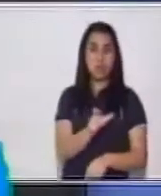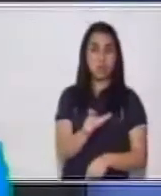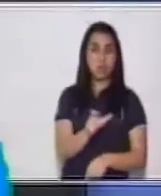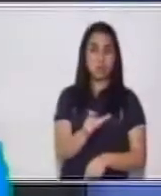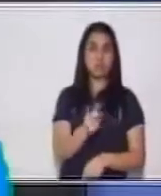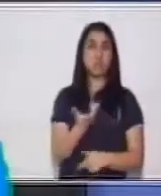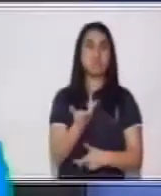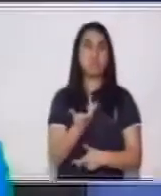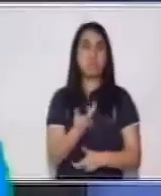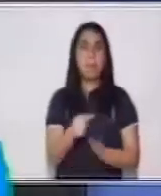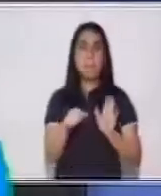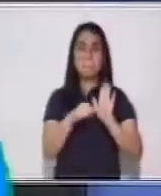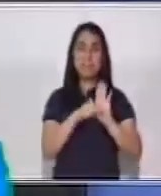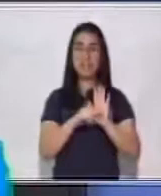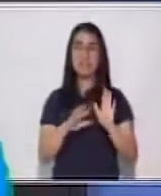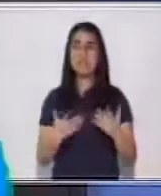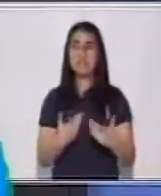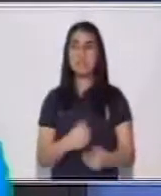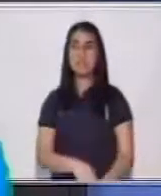igual a